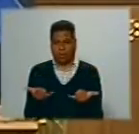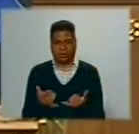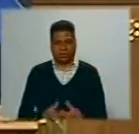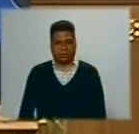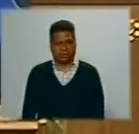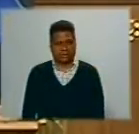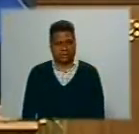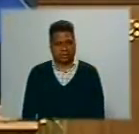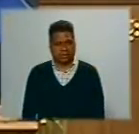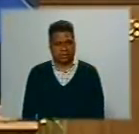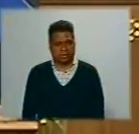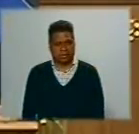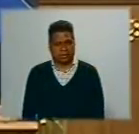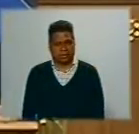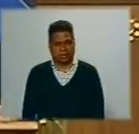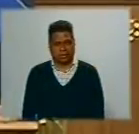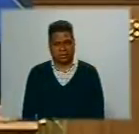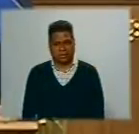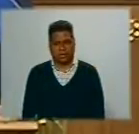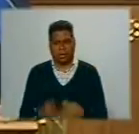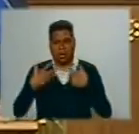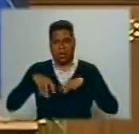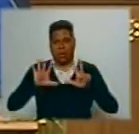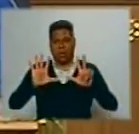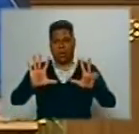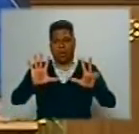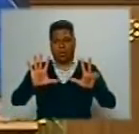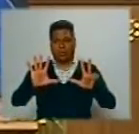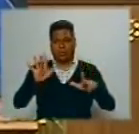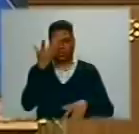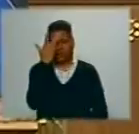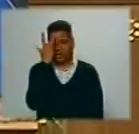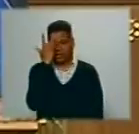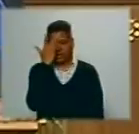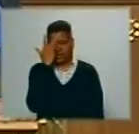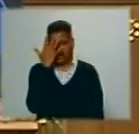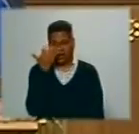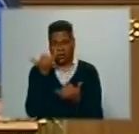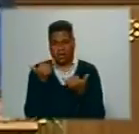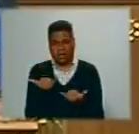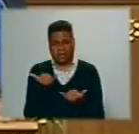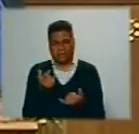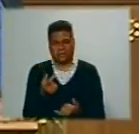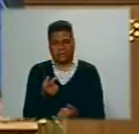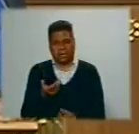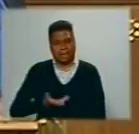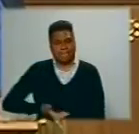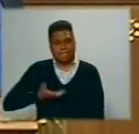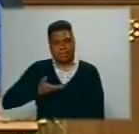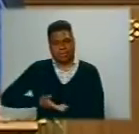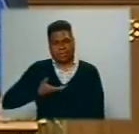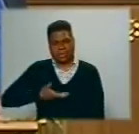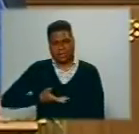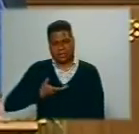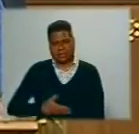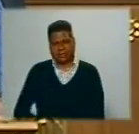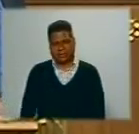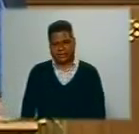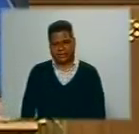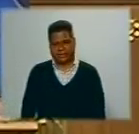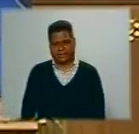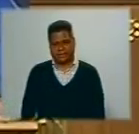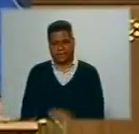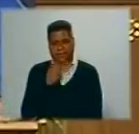8 de febrero, en este punto tan importante para